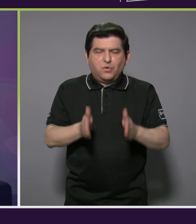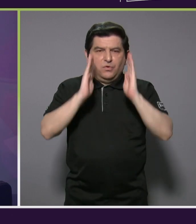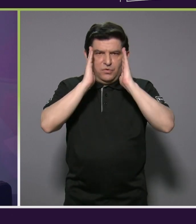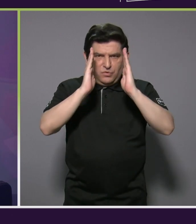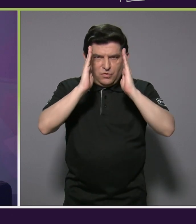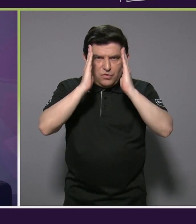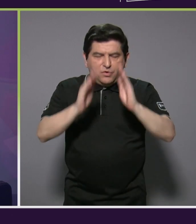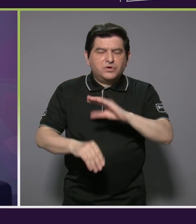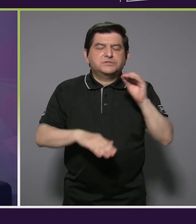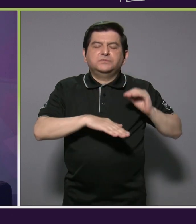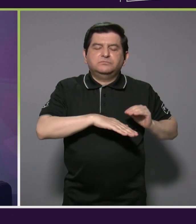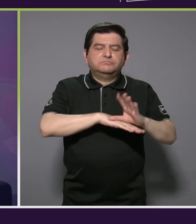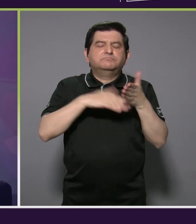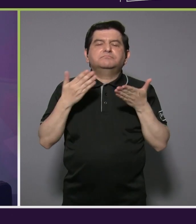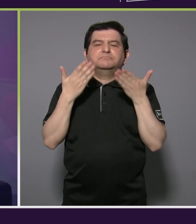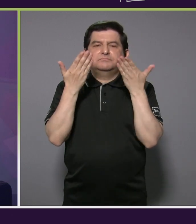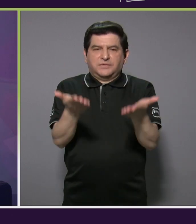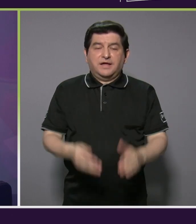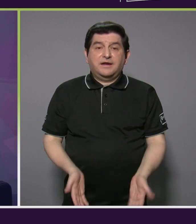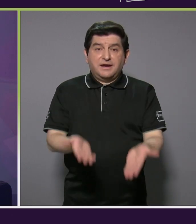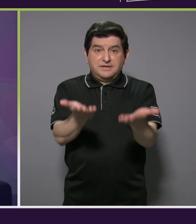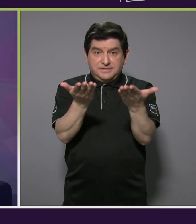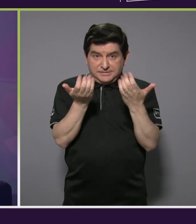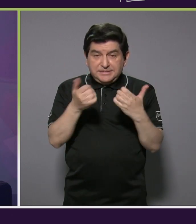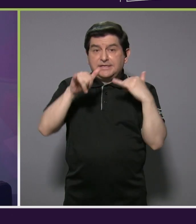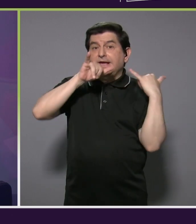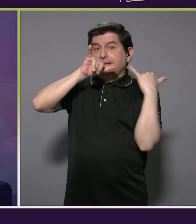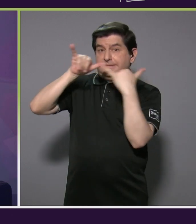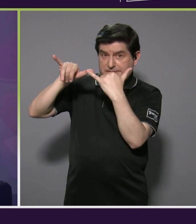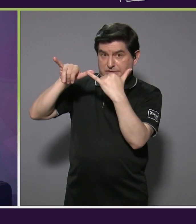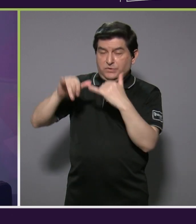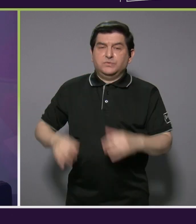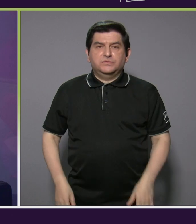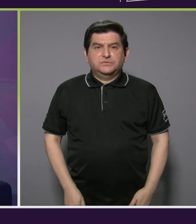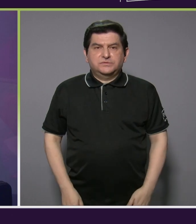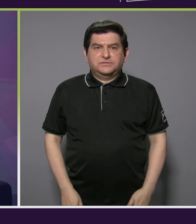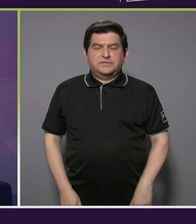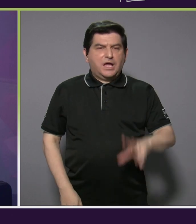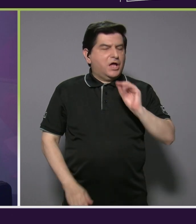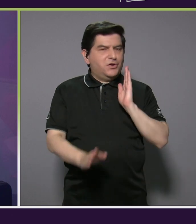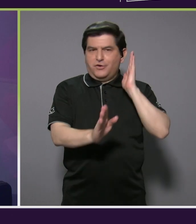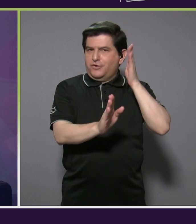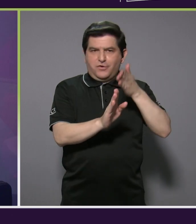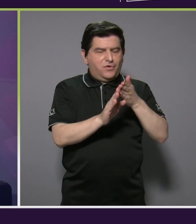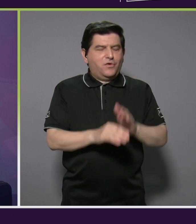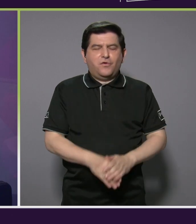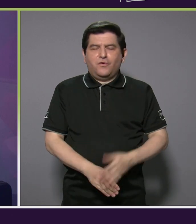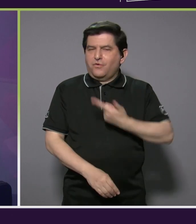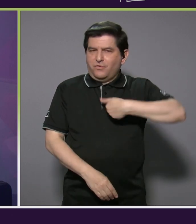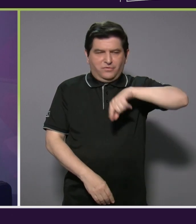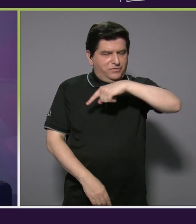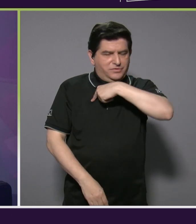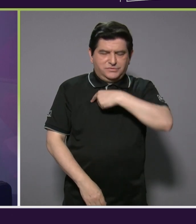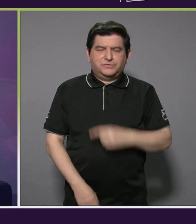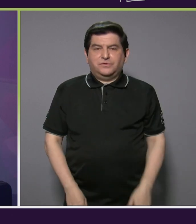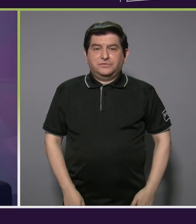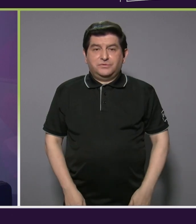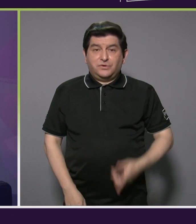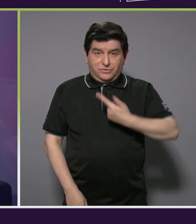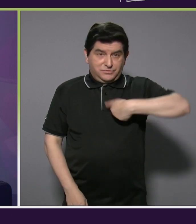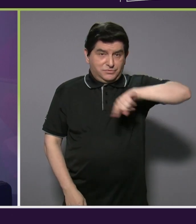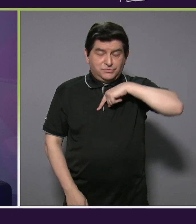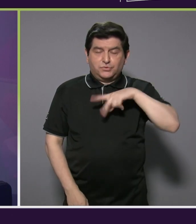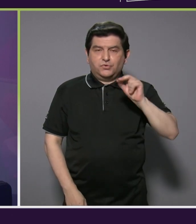y los pueden orientar. Si quieren poner la denuncia, ¿verdad? La denuncia no se hace directamente en CONAPAM porque nosotros no somos un